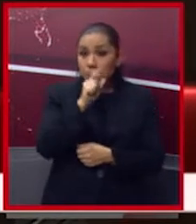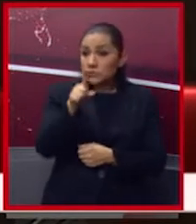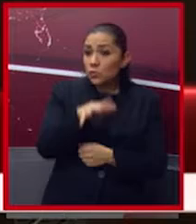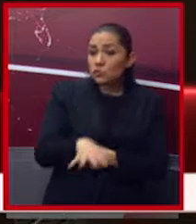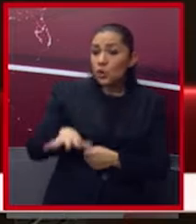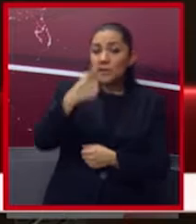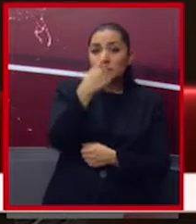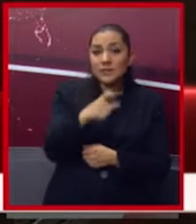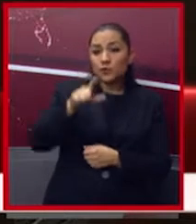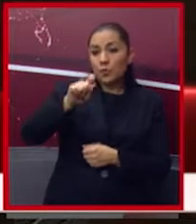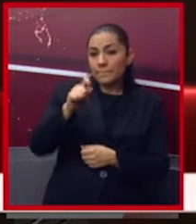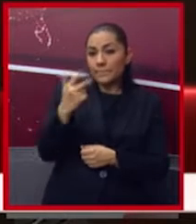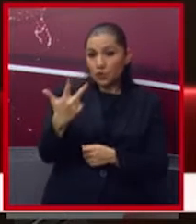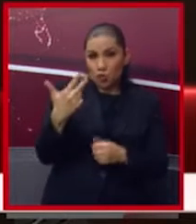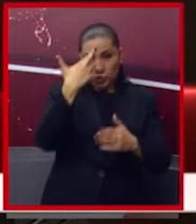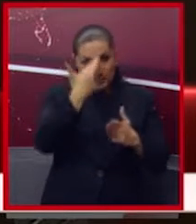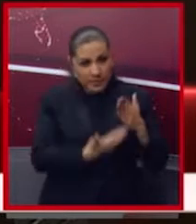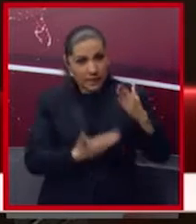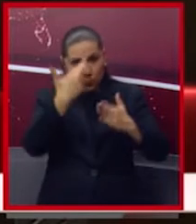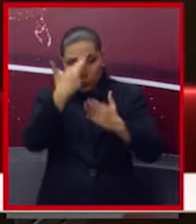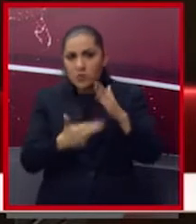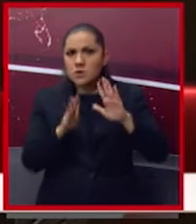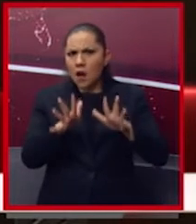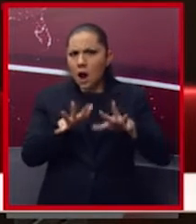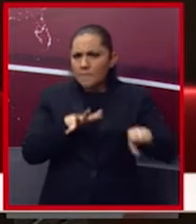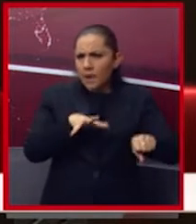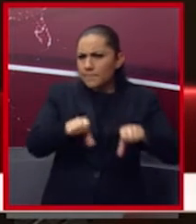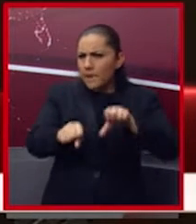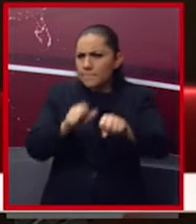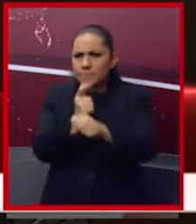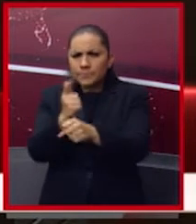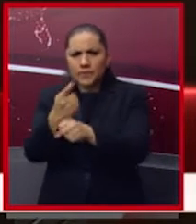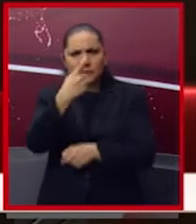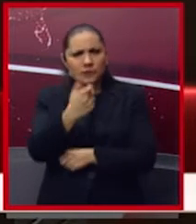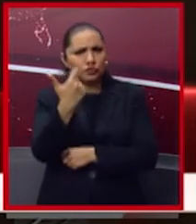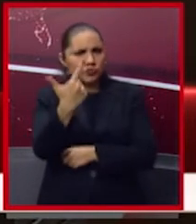122 delincuentes más peligrosos. La presidencia de la mesa de